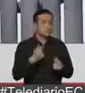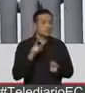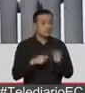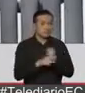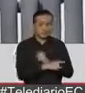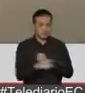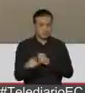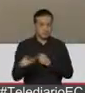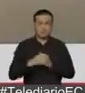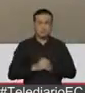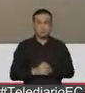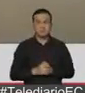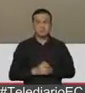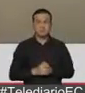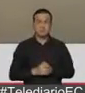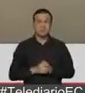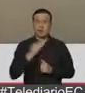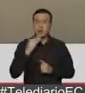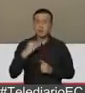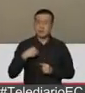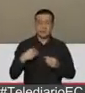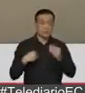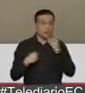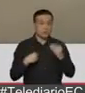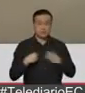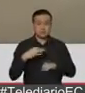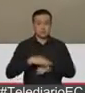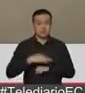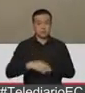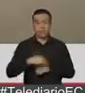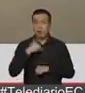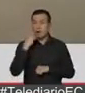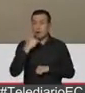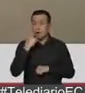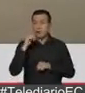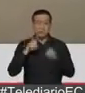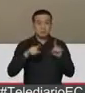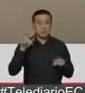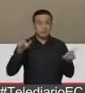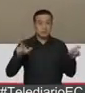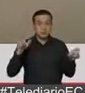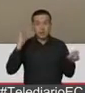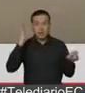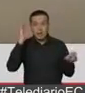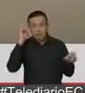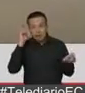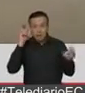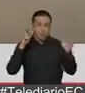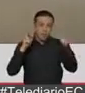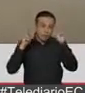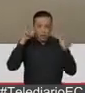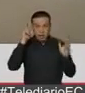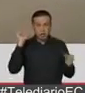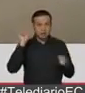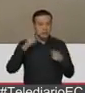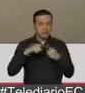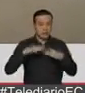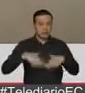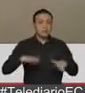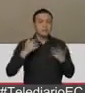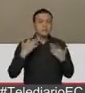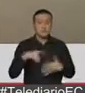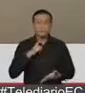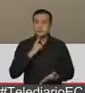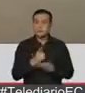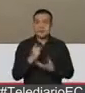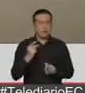ciudadanía que puedan notificar las de manera oportuna cualquier rumor cualquier caso sospechoso y nosotros como establecimientos de salud vamos a